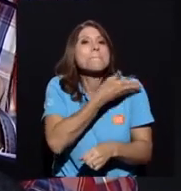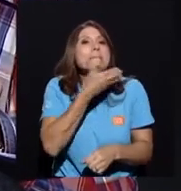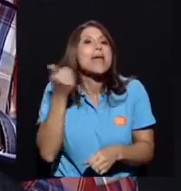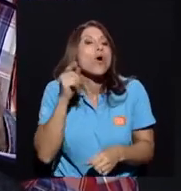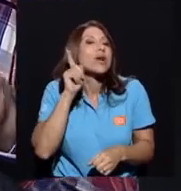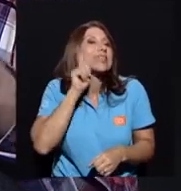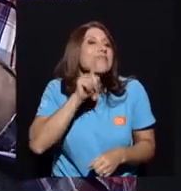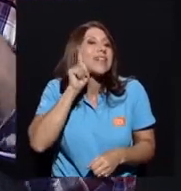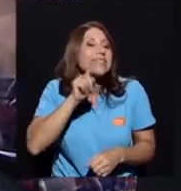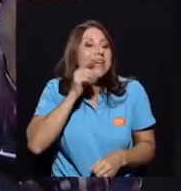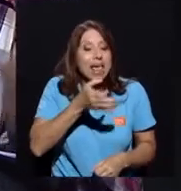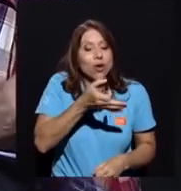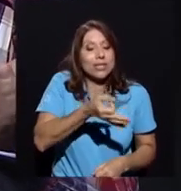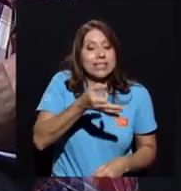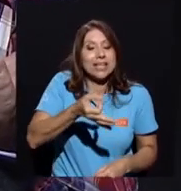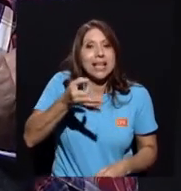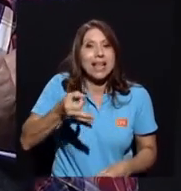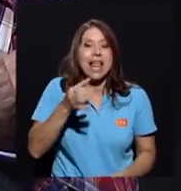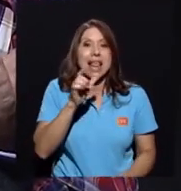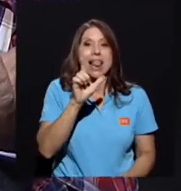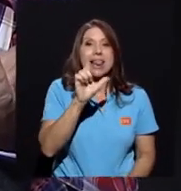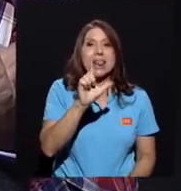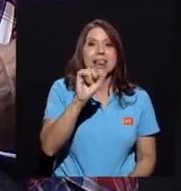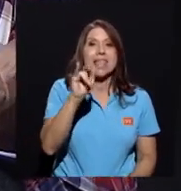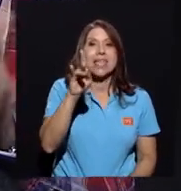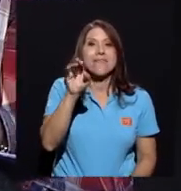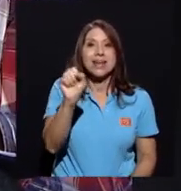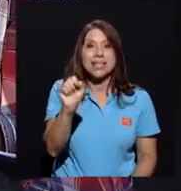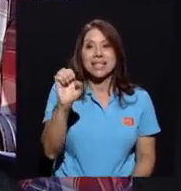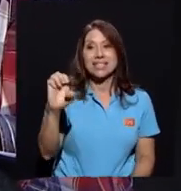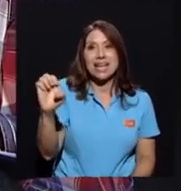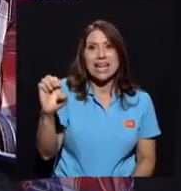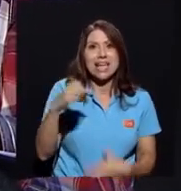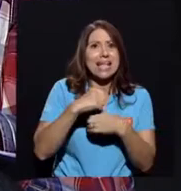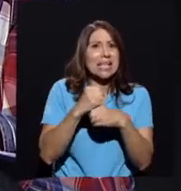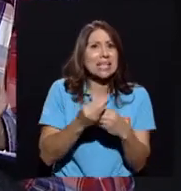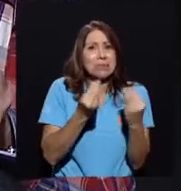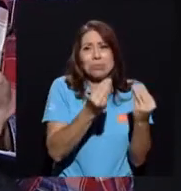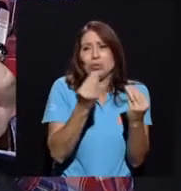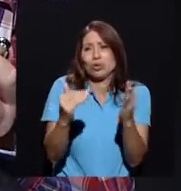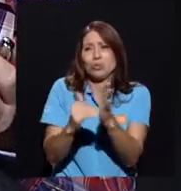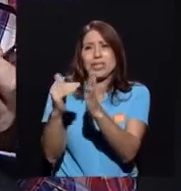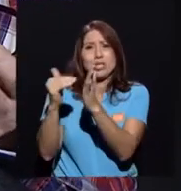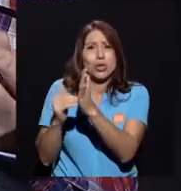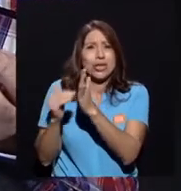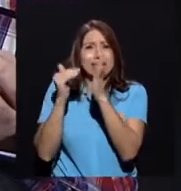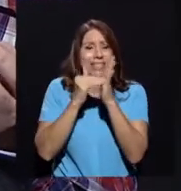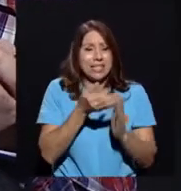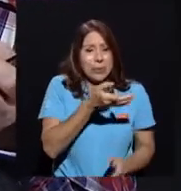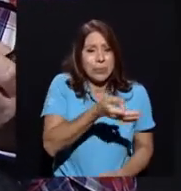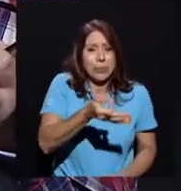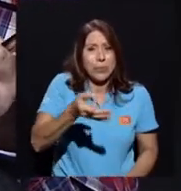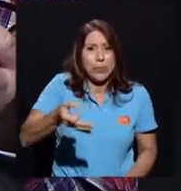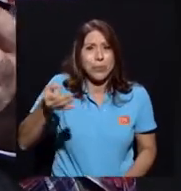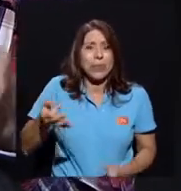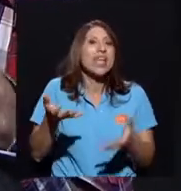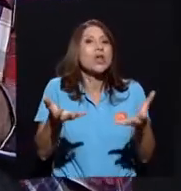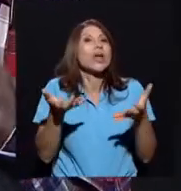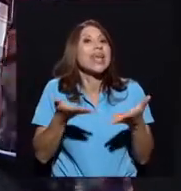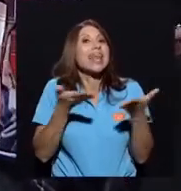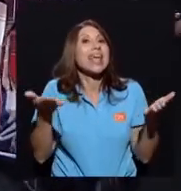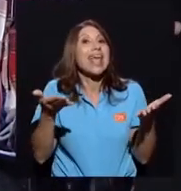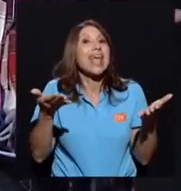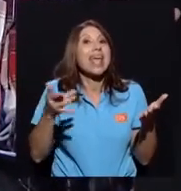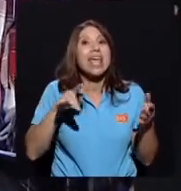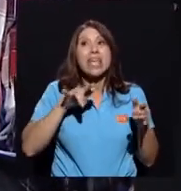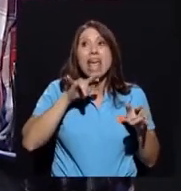producen una inmensa cantidad de millones de libras y lo que pensaban literas era que avioncitos pasarán por londres y en vez de tirar bombas